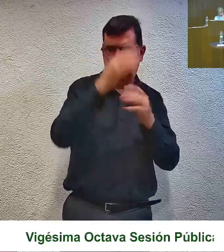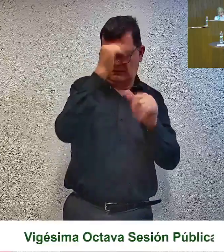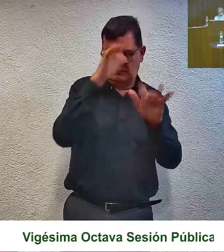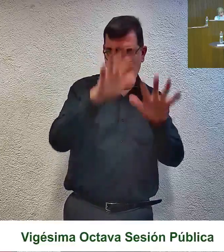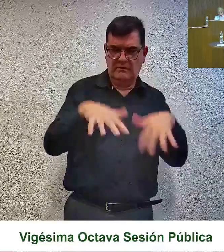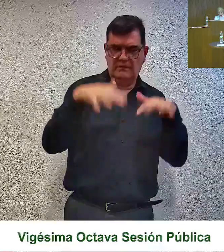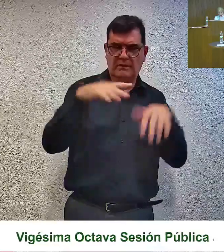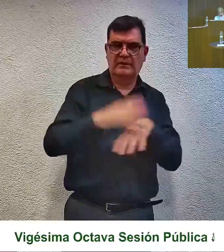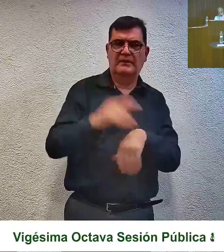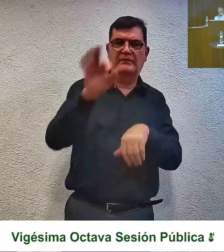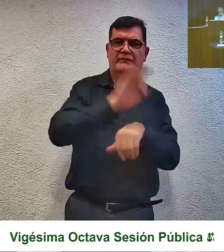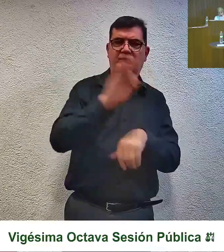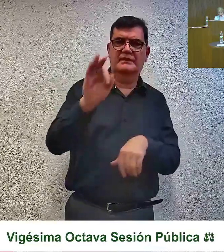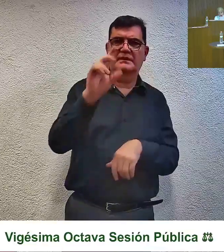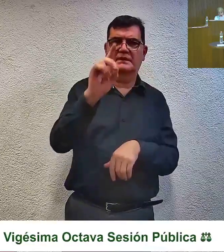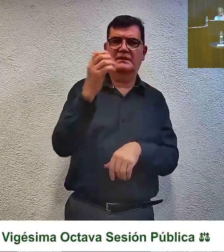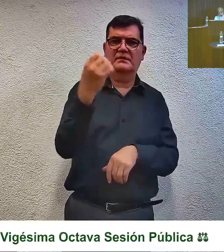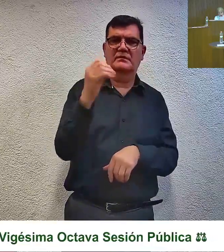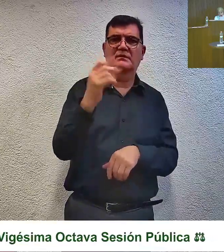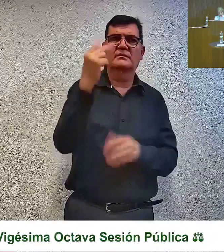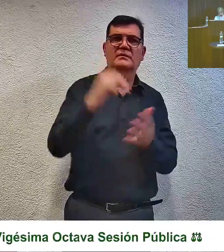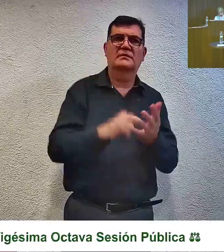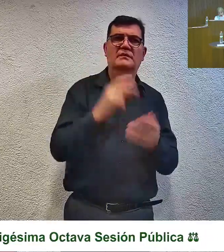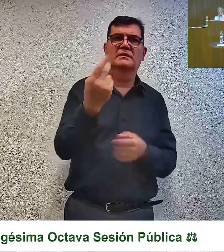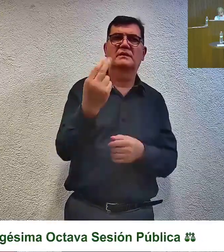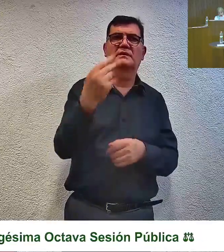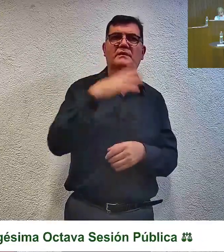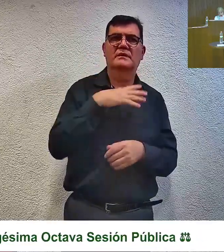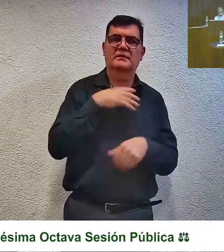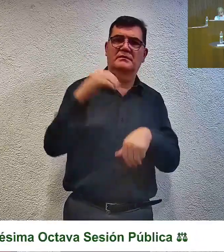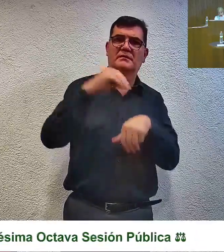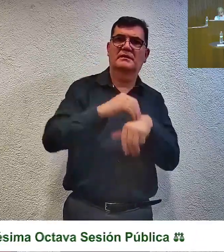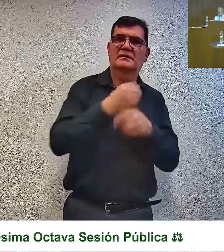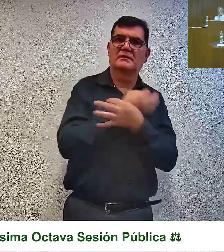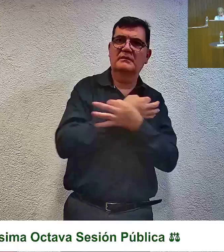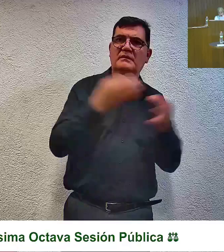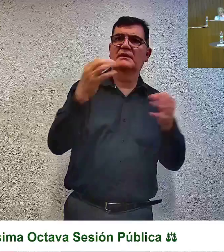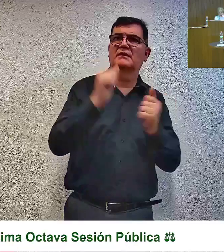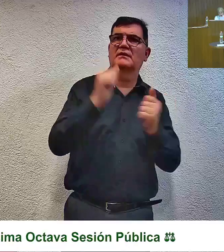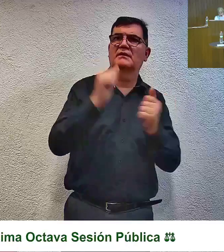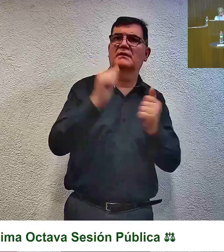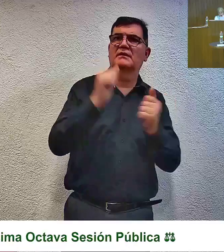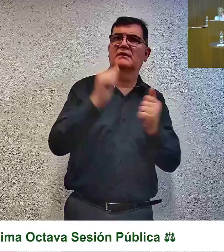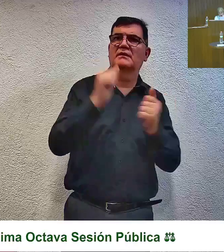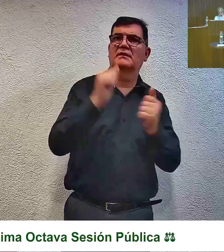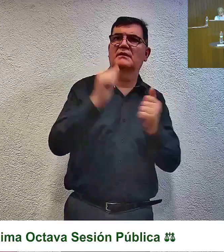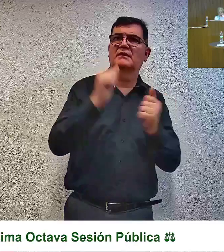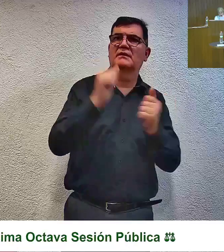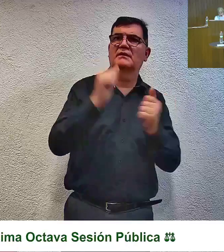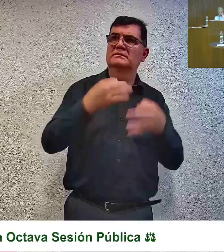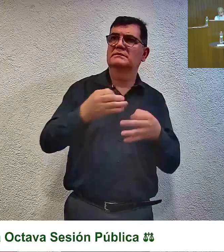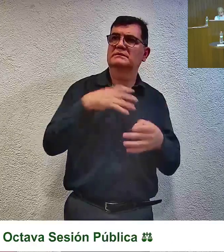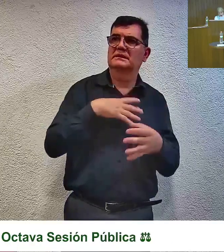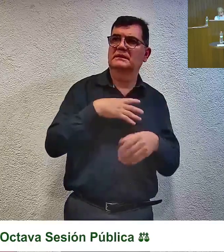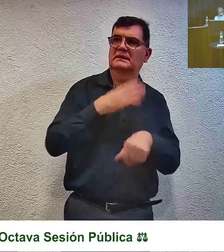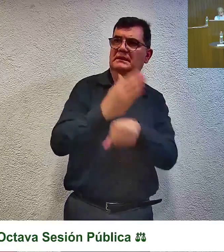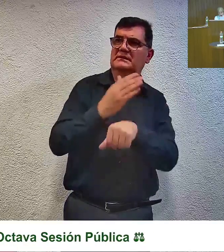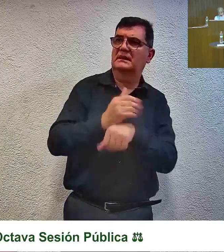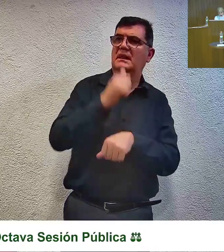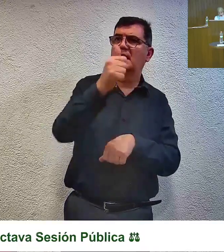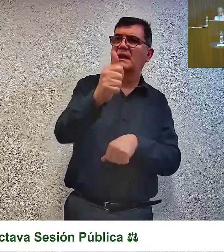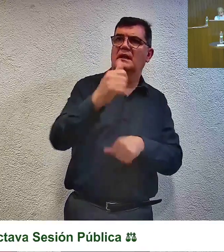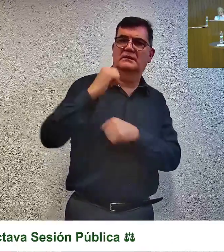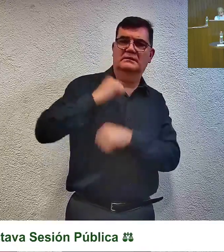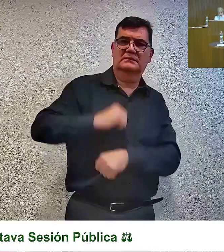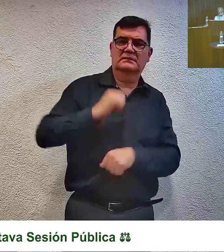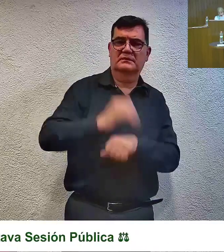plenario de fecha 30 de octubre de 2025, emitidos por este órgano jurisdiccional, en el que se condenó a la autoridad